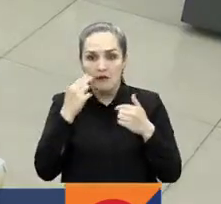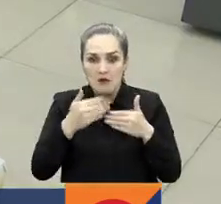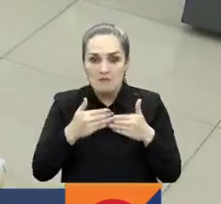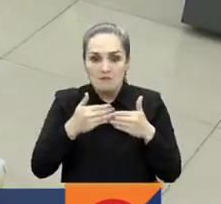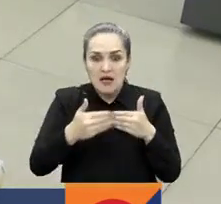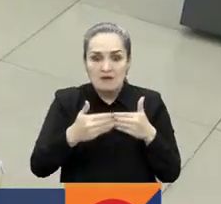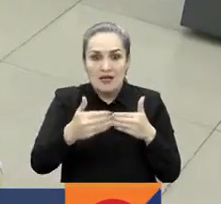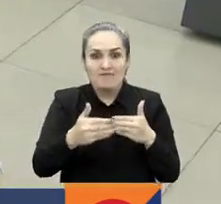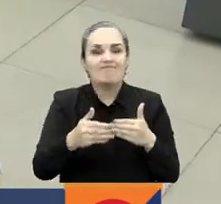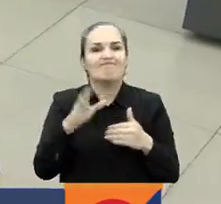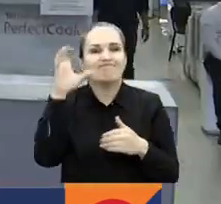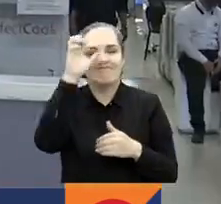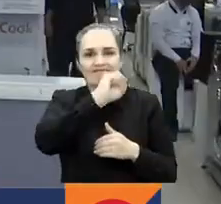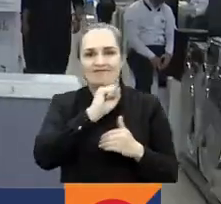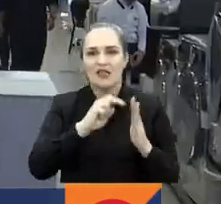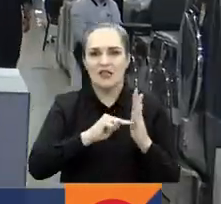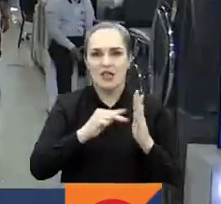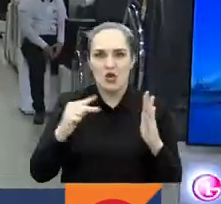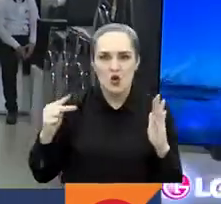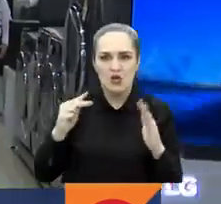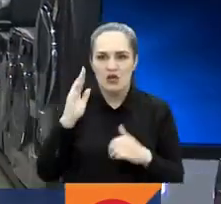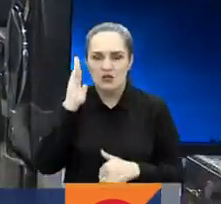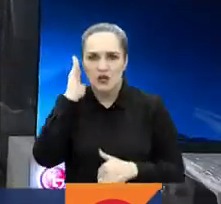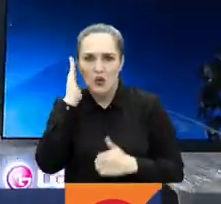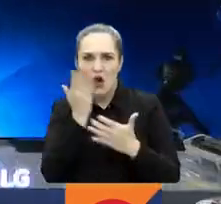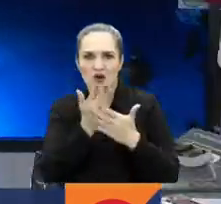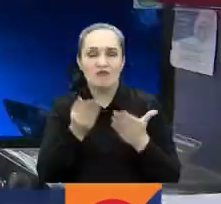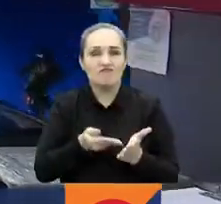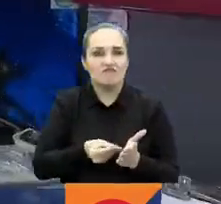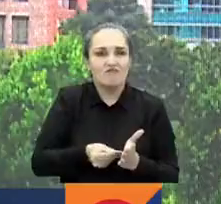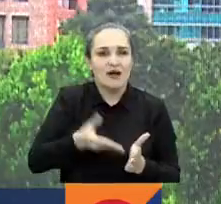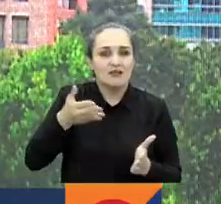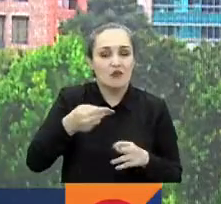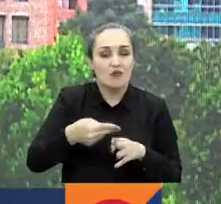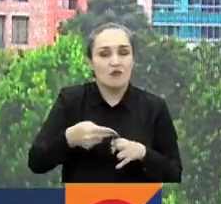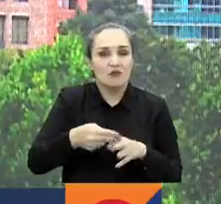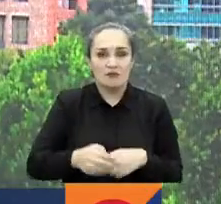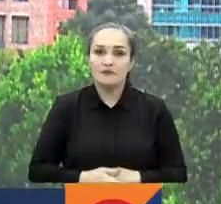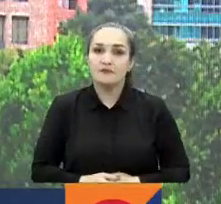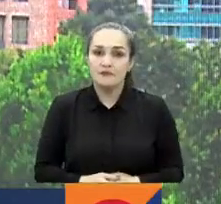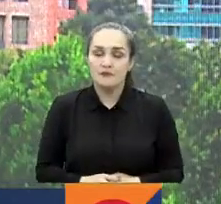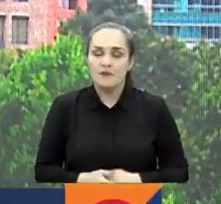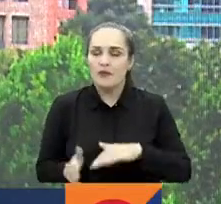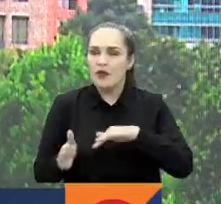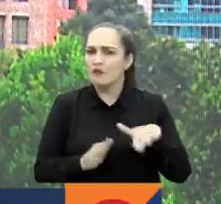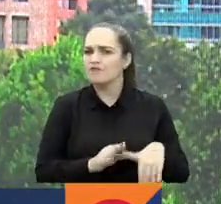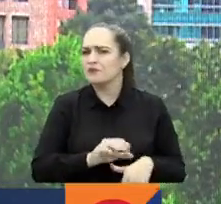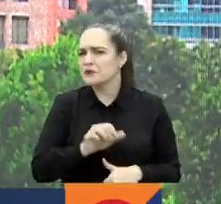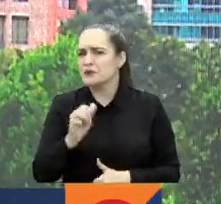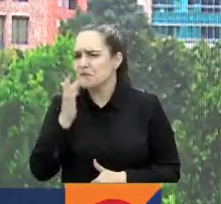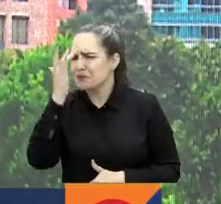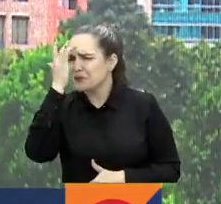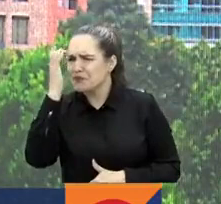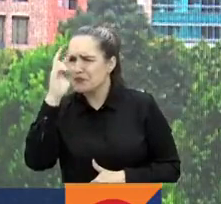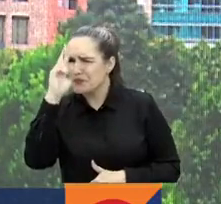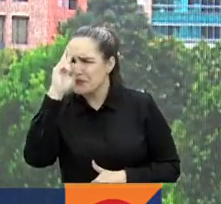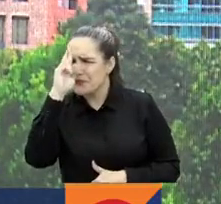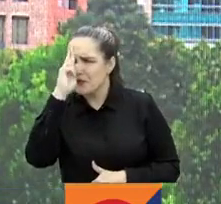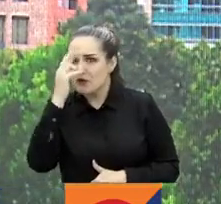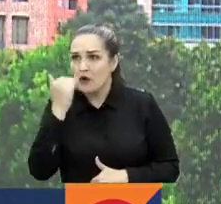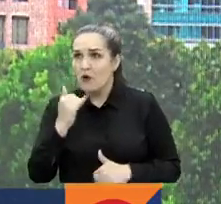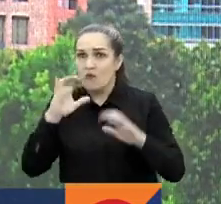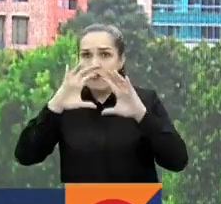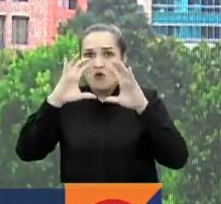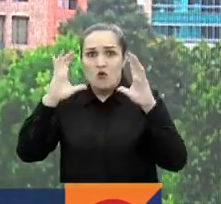de electrodomésticos, celulares y equipos de tecnología aumentarían en los próximos meses. Otras de las razones para este fortalecimiento